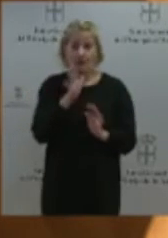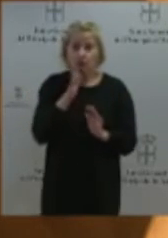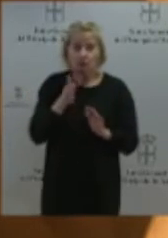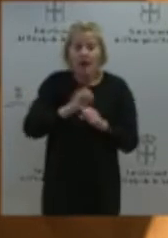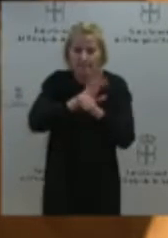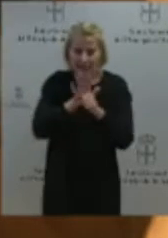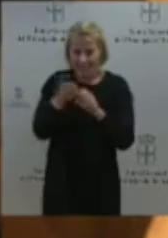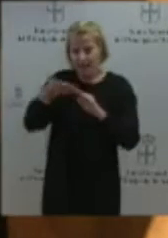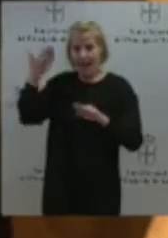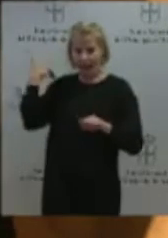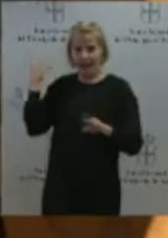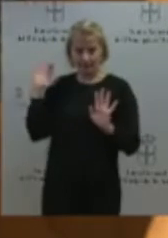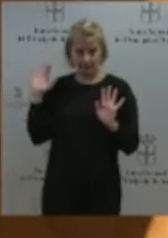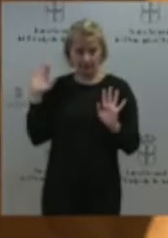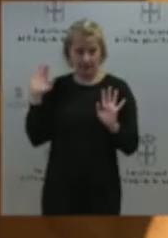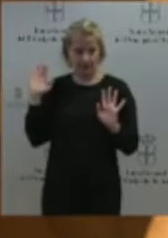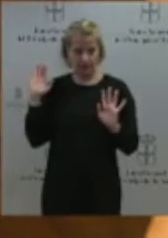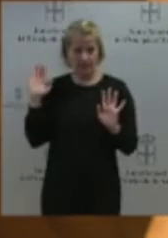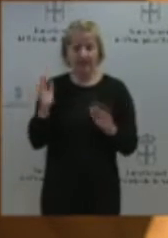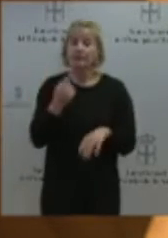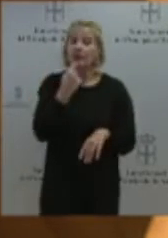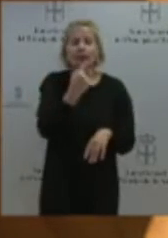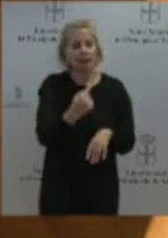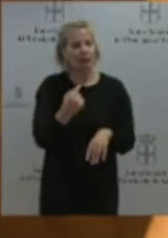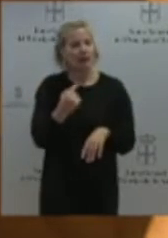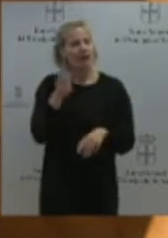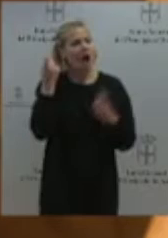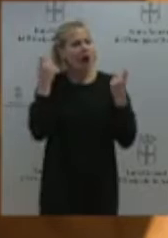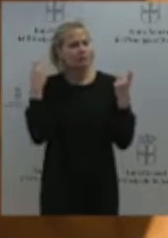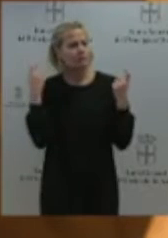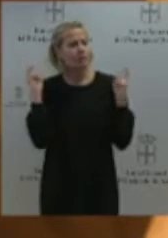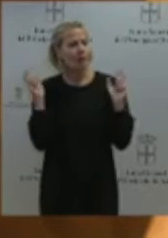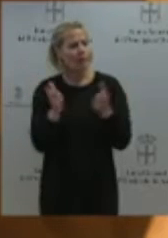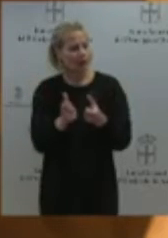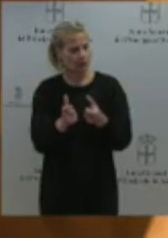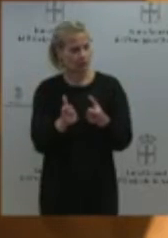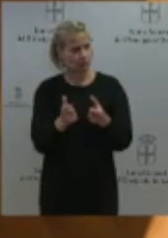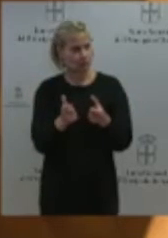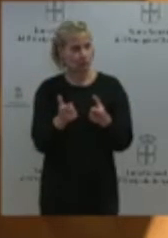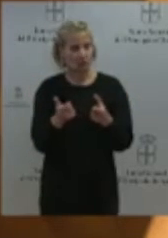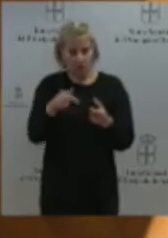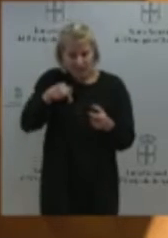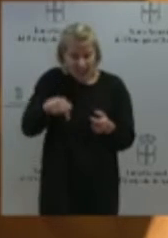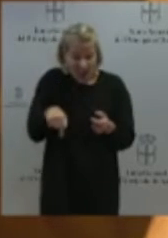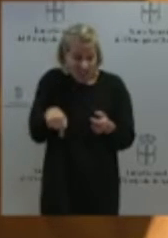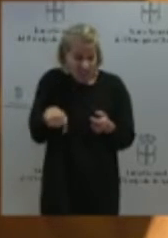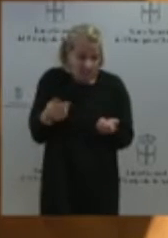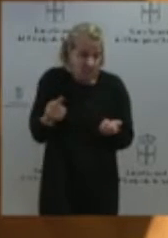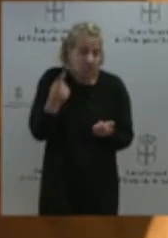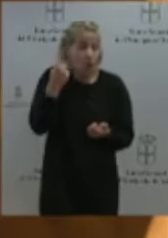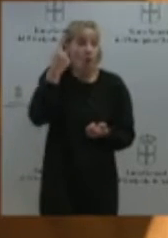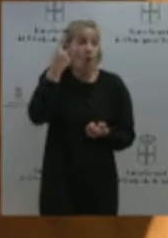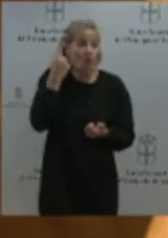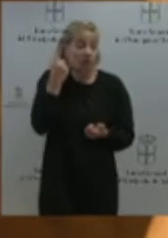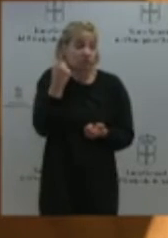lo que dice es que hay que bajar la ratio, cuando tenemos la mejor ratio o de las mejores ratios de España, cuando decimos que hay que caminar